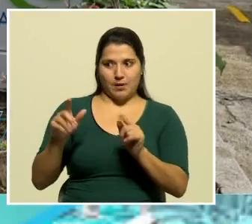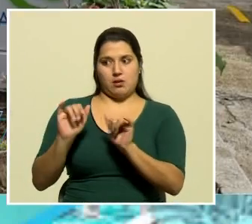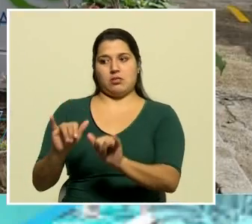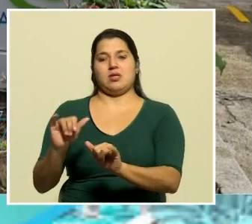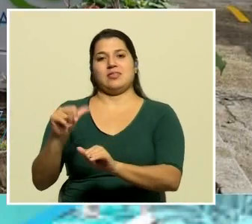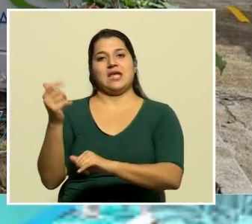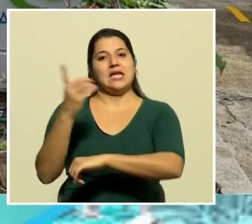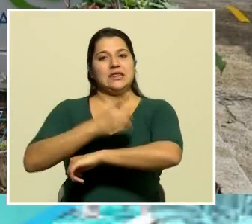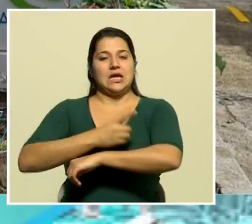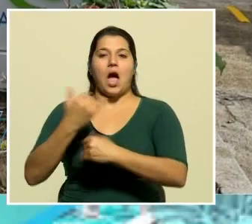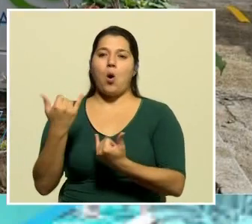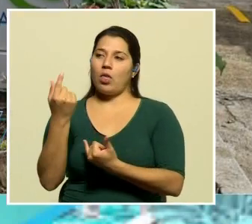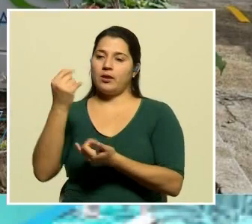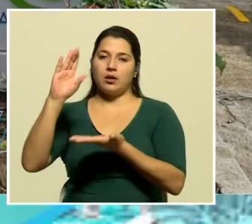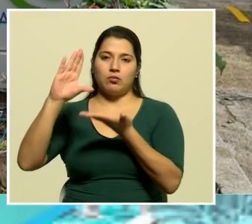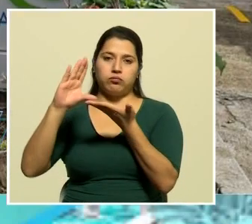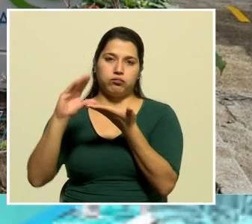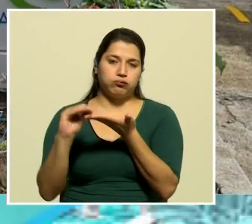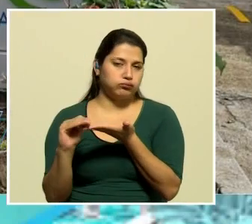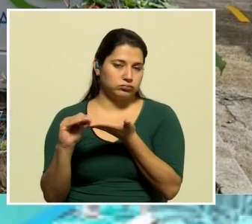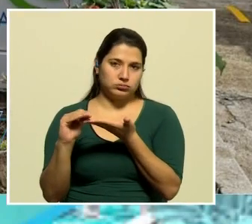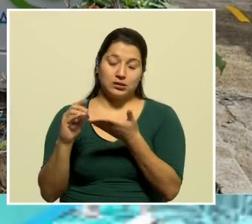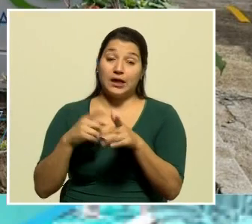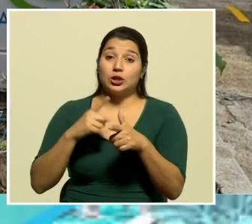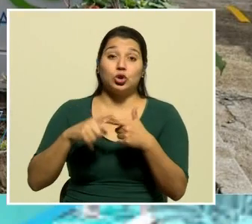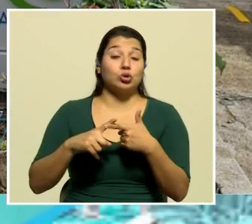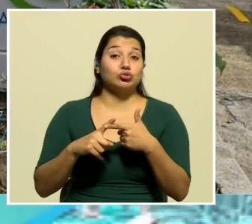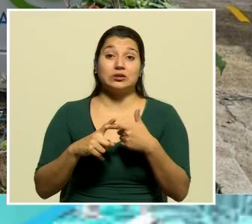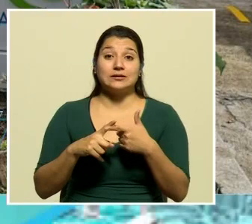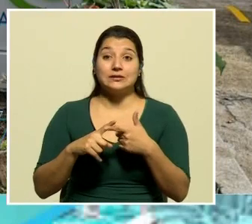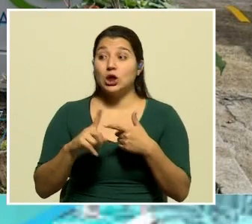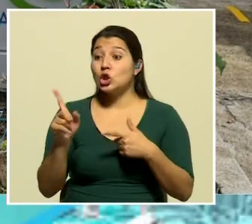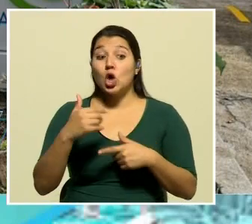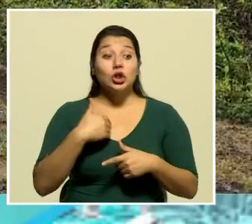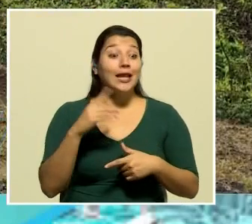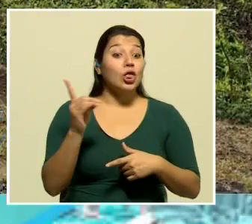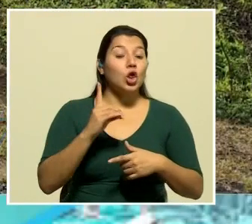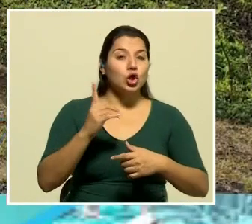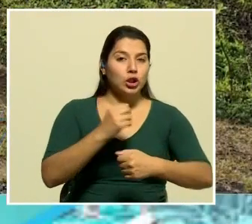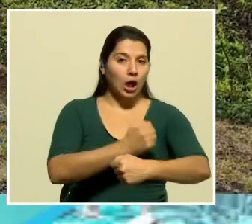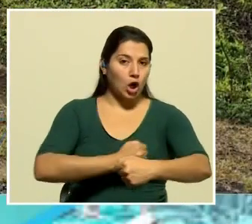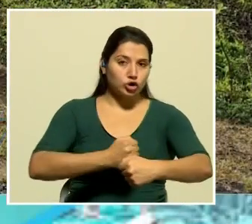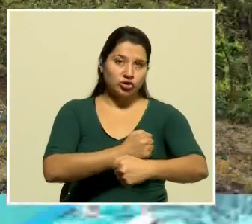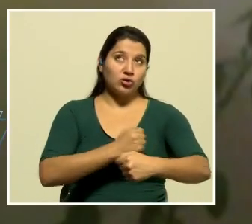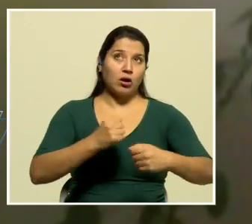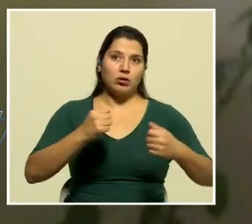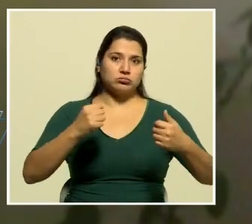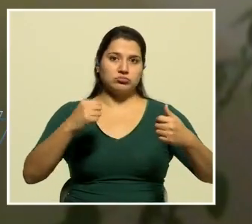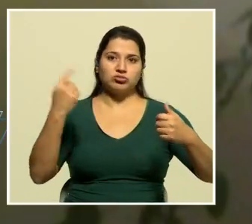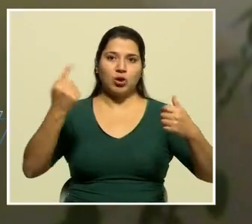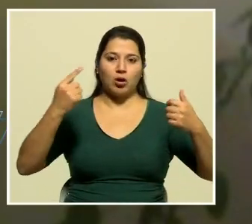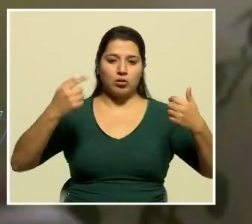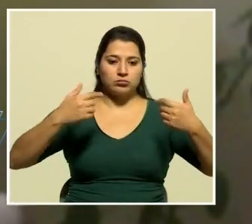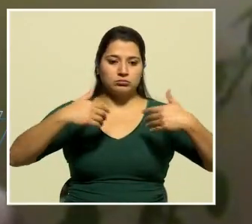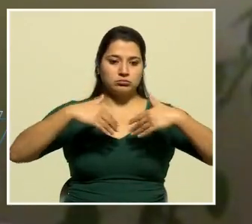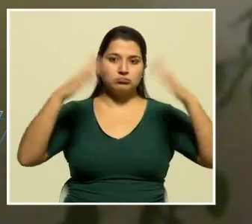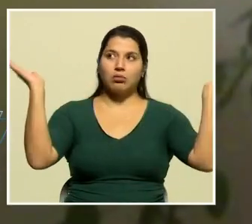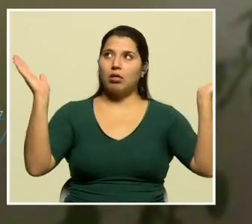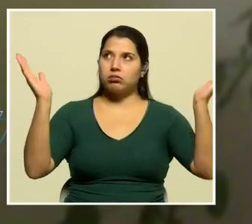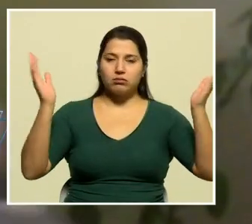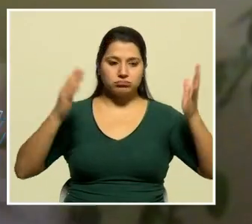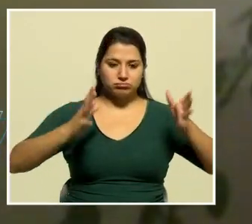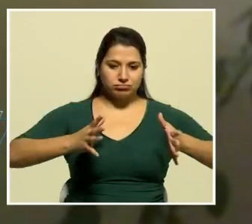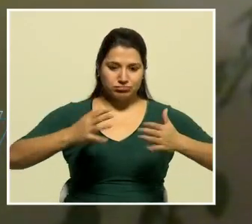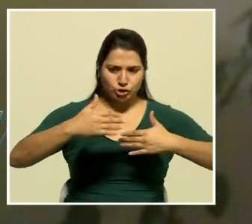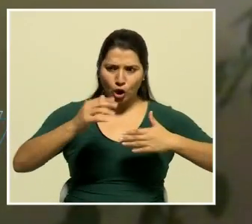Entonces, sí, efectivamente no tienen dónde cocinar, que no sea ahí a la intemperie. También están